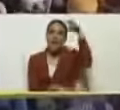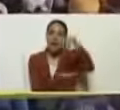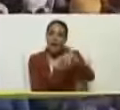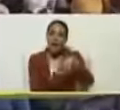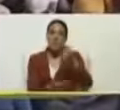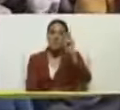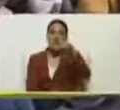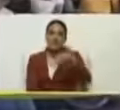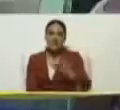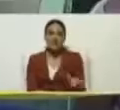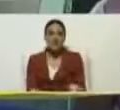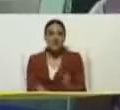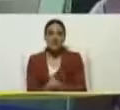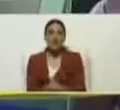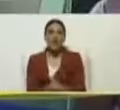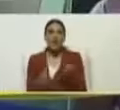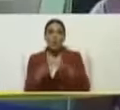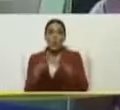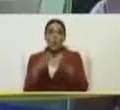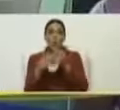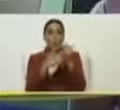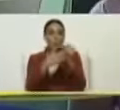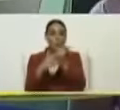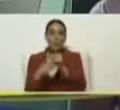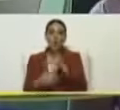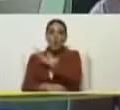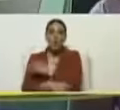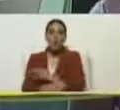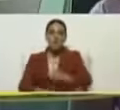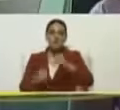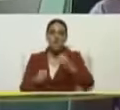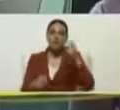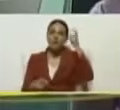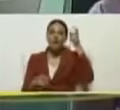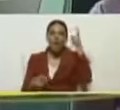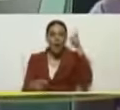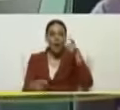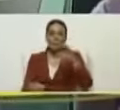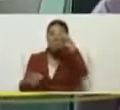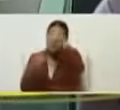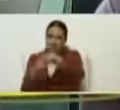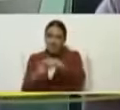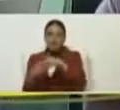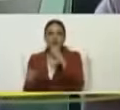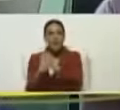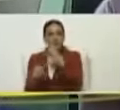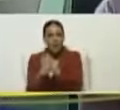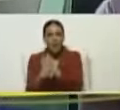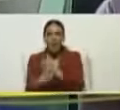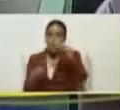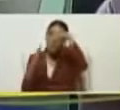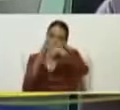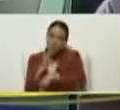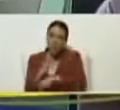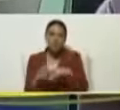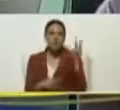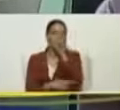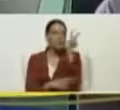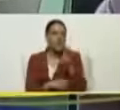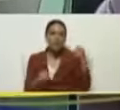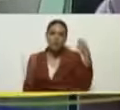Delegaciones de la fuerza campesina profunda, de la Venezuela que